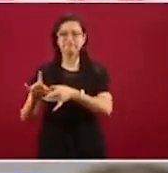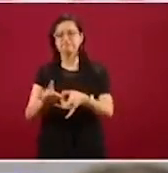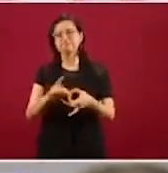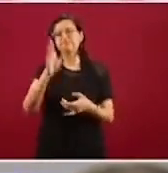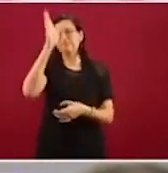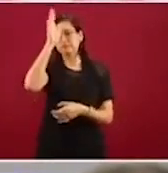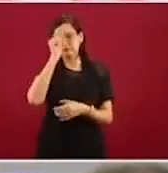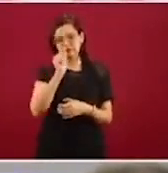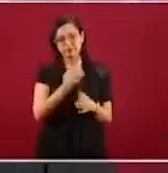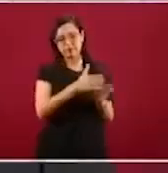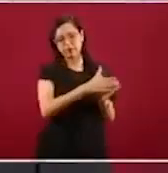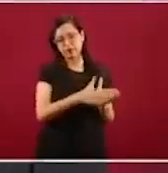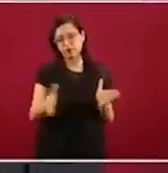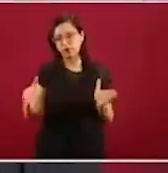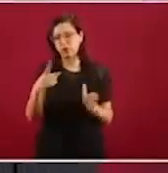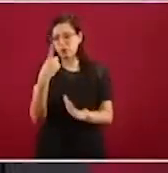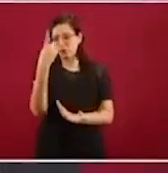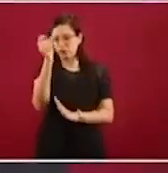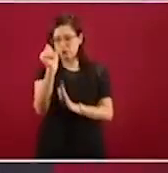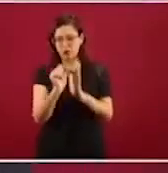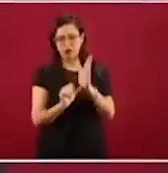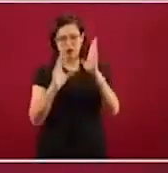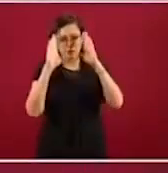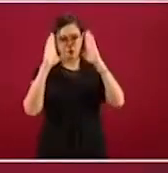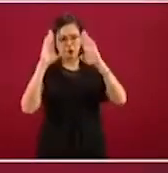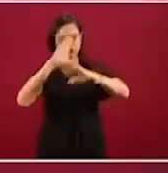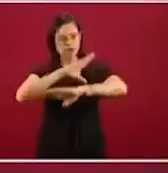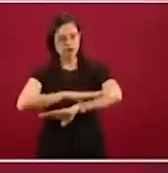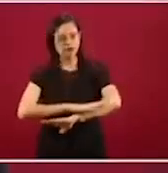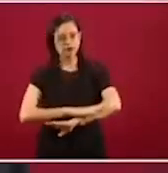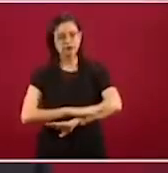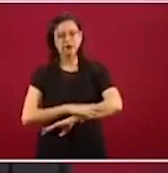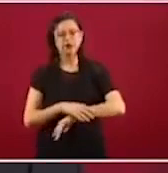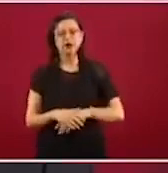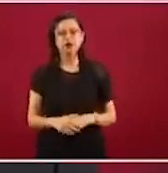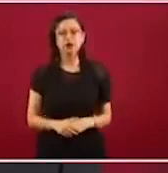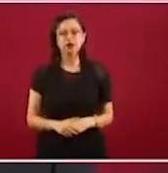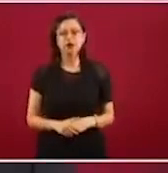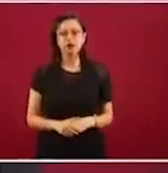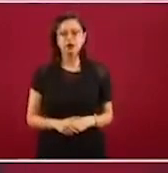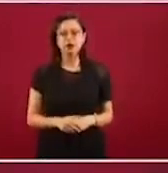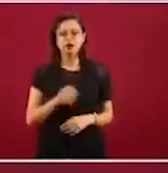un mes. Pedirle también a